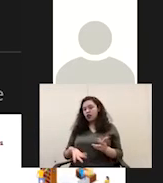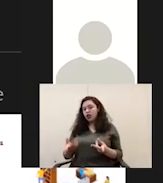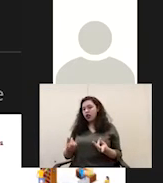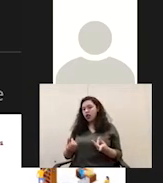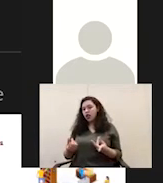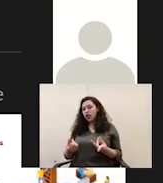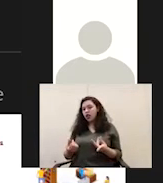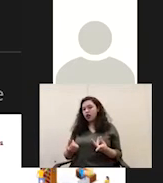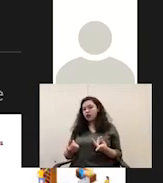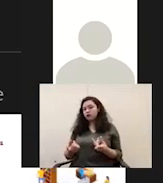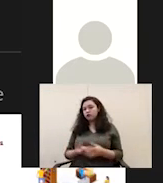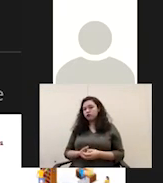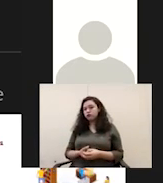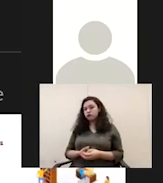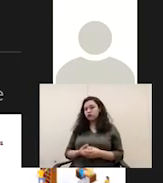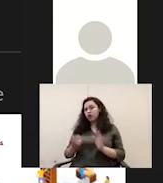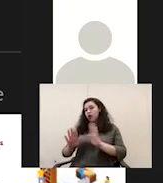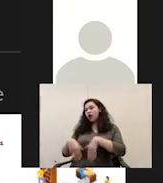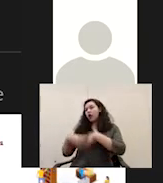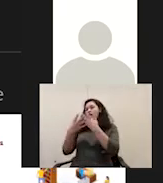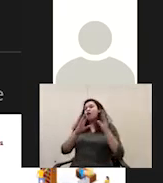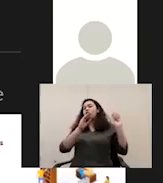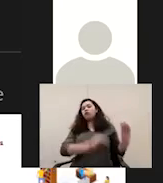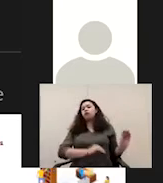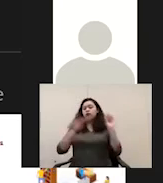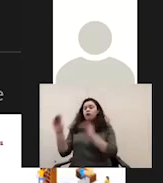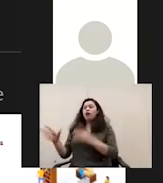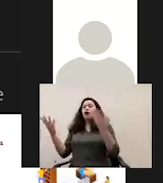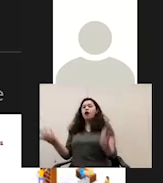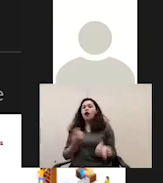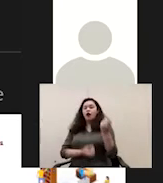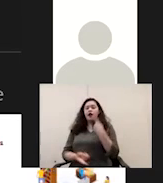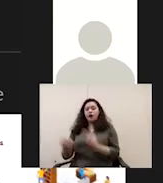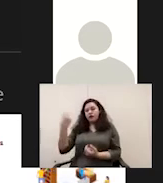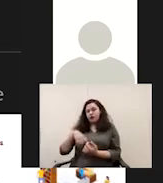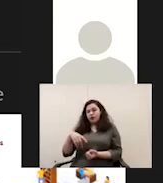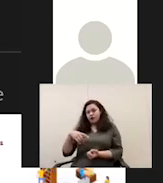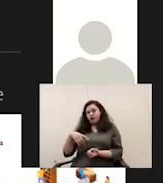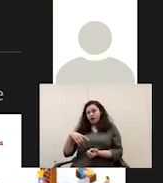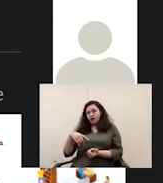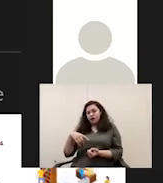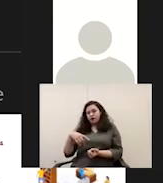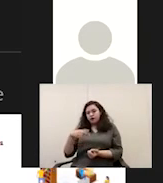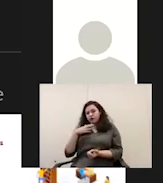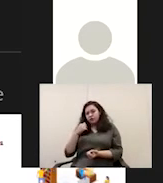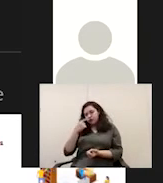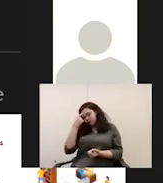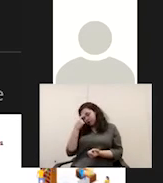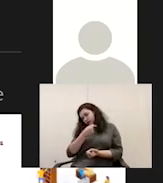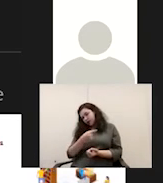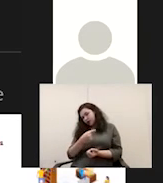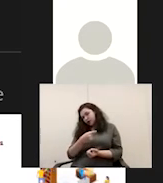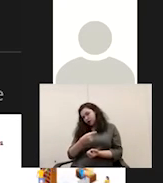trasladen al exterior. Algunos no cuentan con esa infraestructura y entonces van a dar las clases de